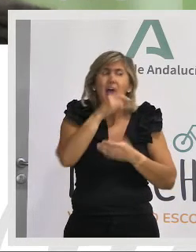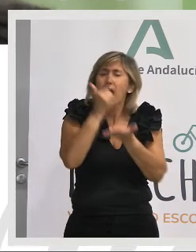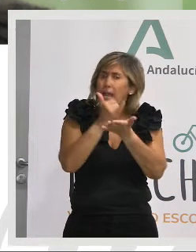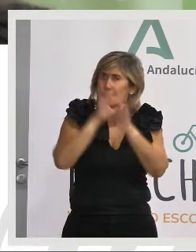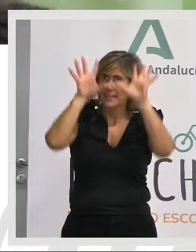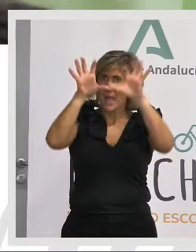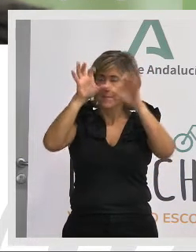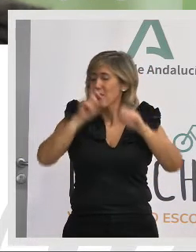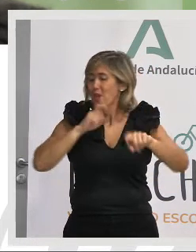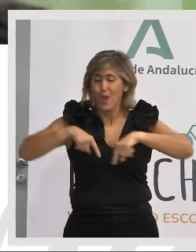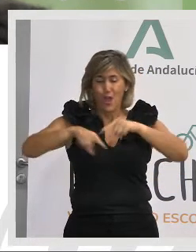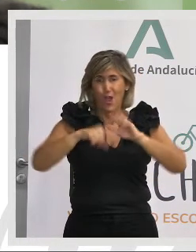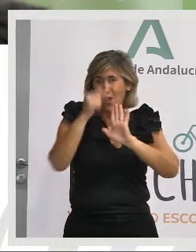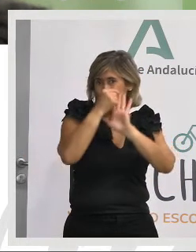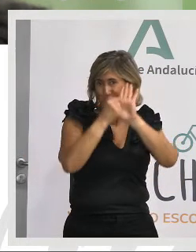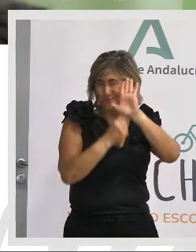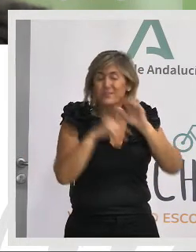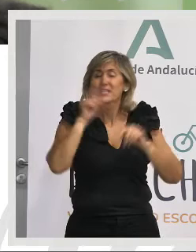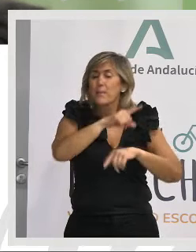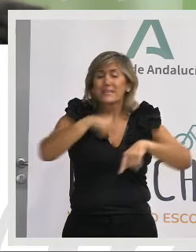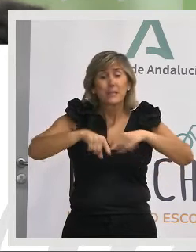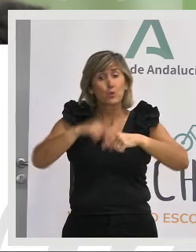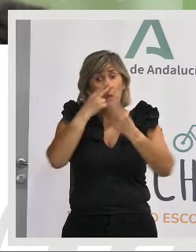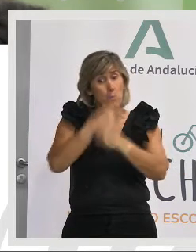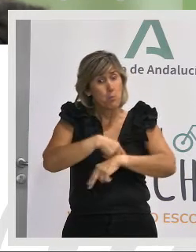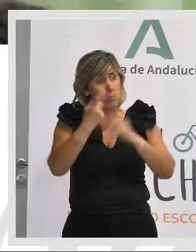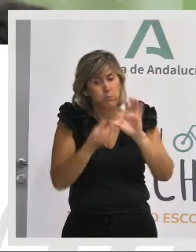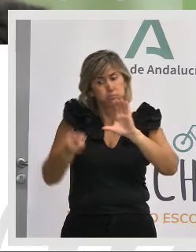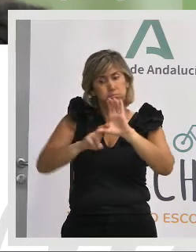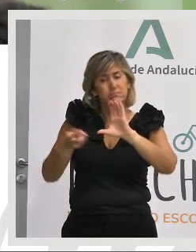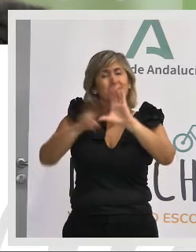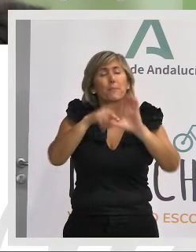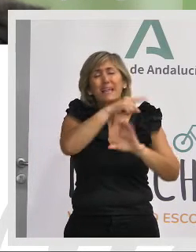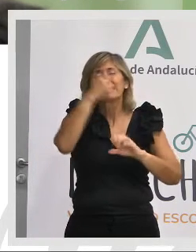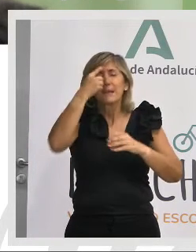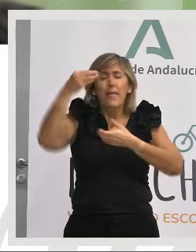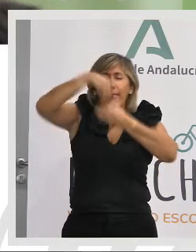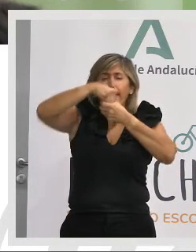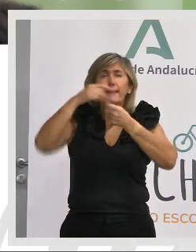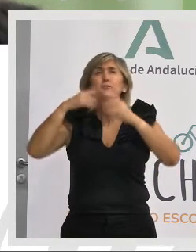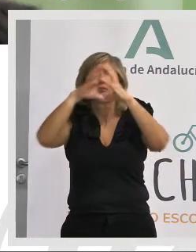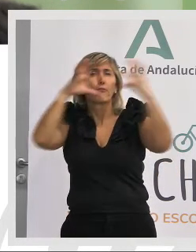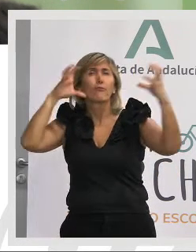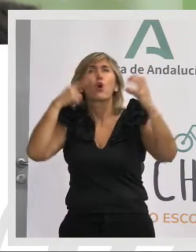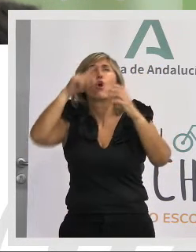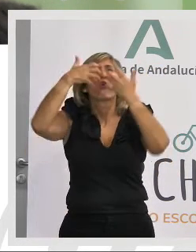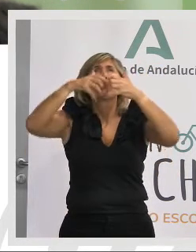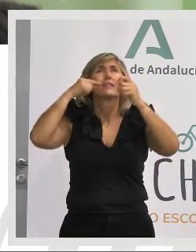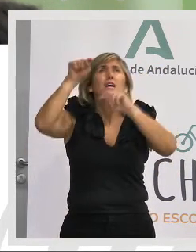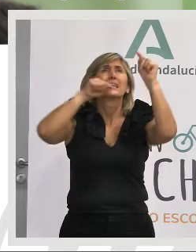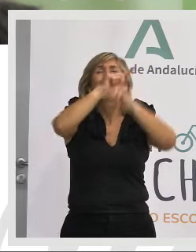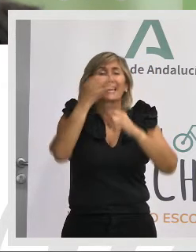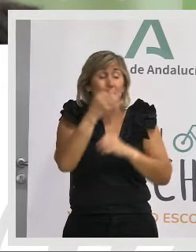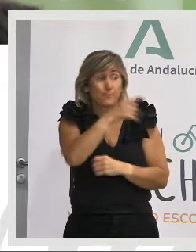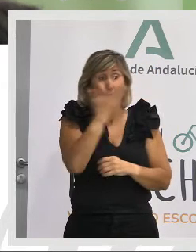han visitado una empresa de transporte público con el objetivo de conocer desde dentro cómo funciona. El Colegio Virgen del Pilar de Sanlúcar